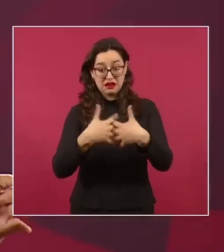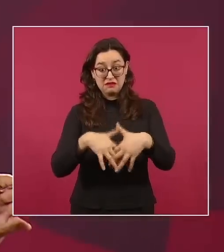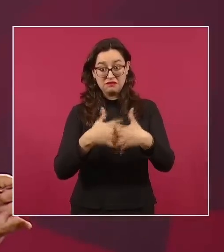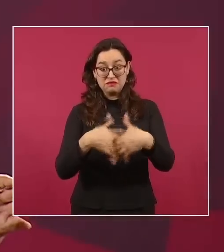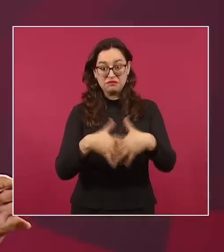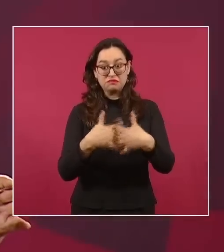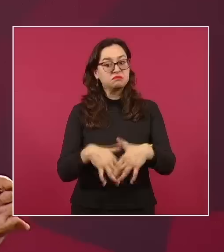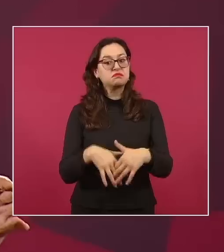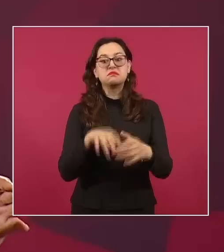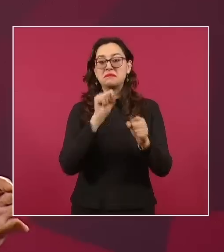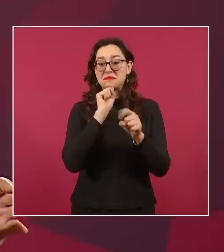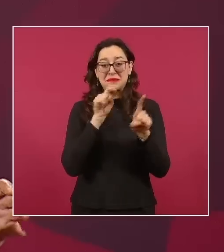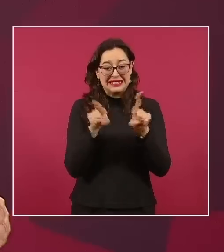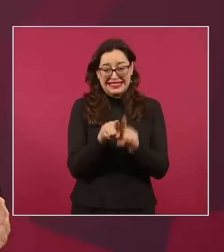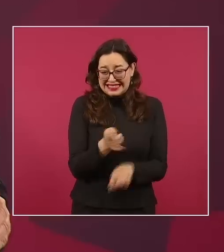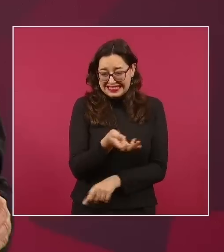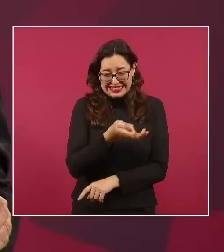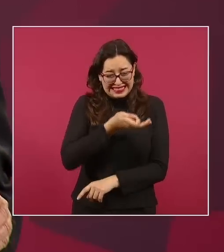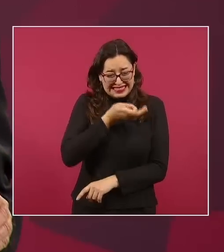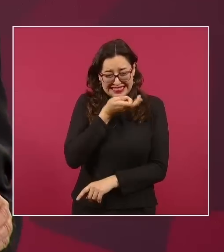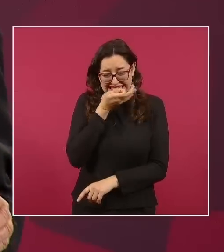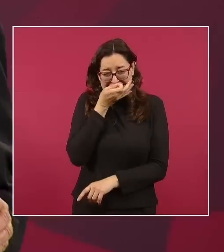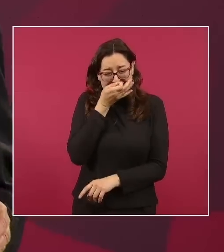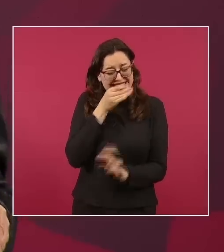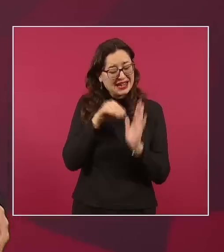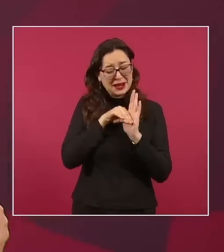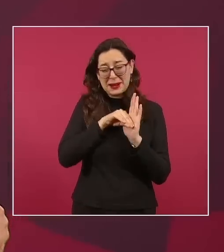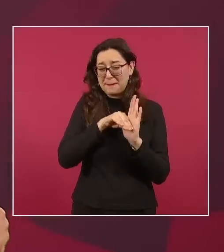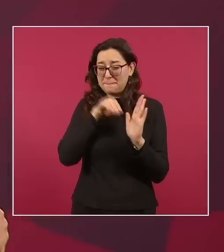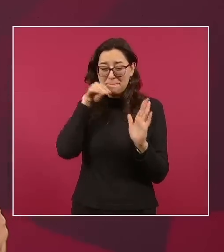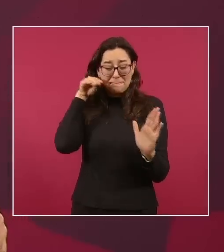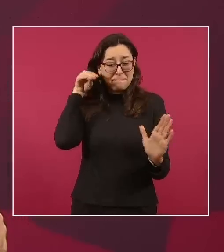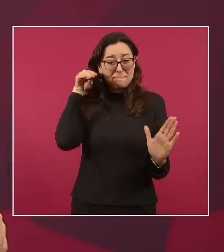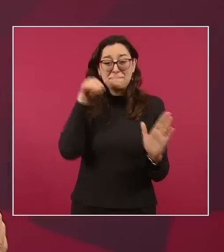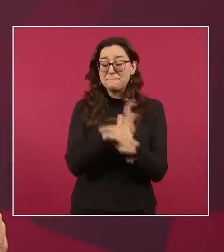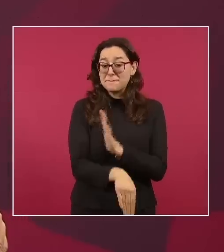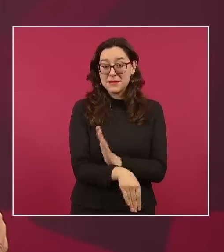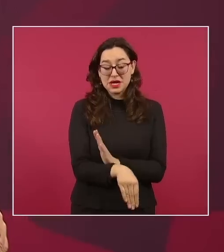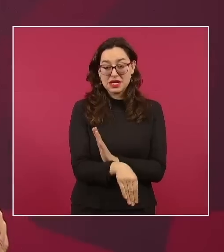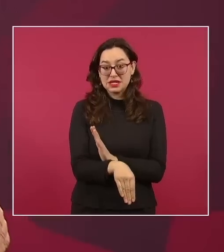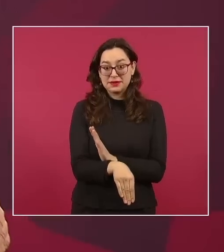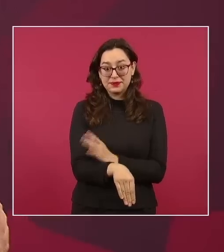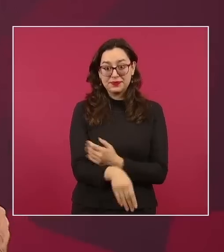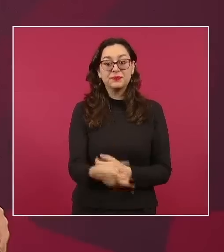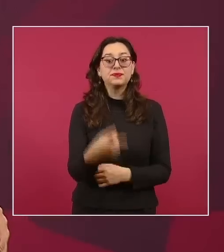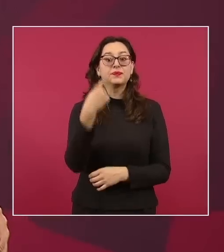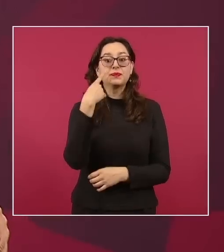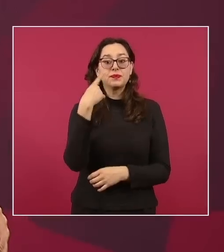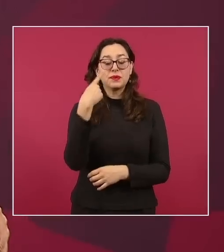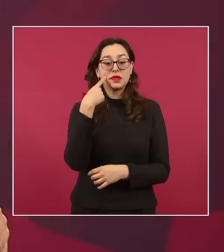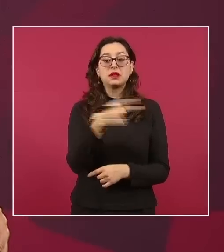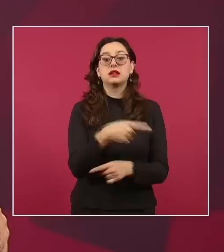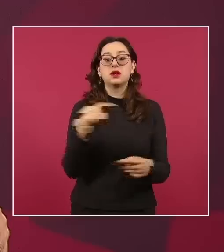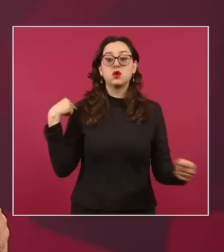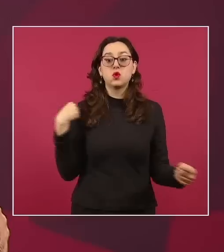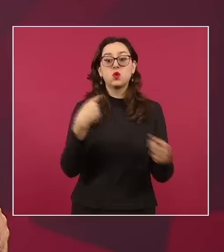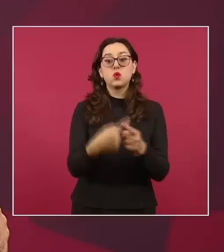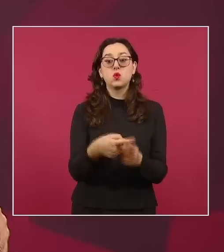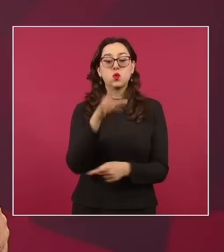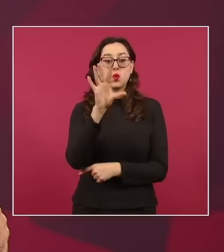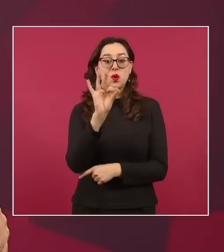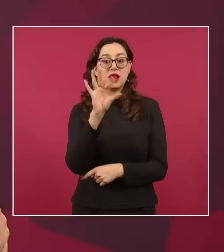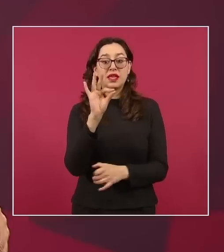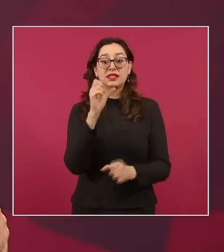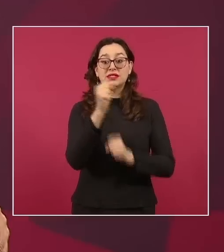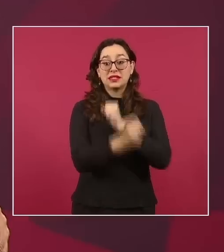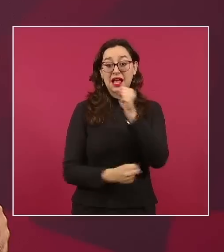nada más es cosa de pensar que en 40 años no